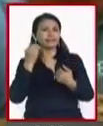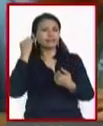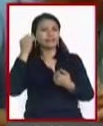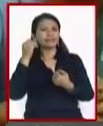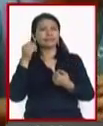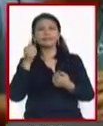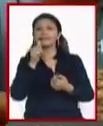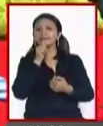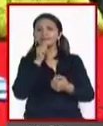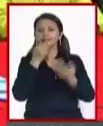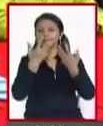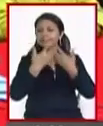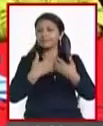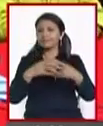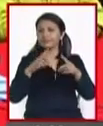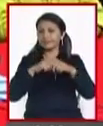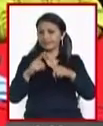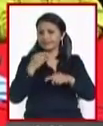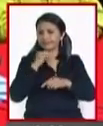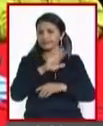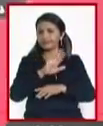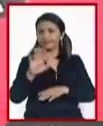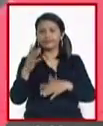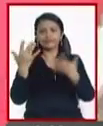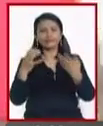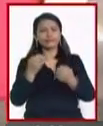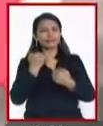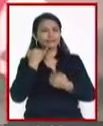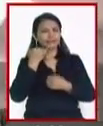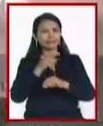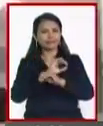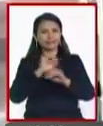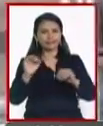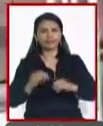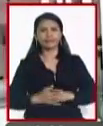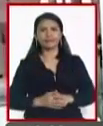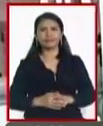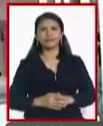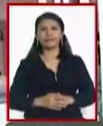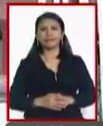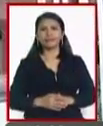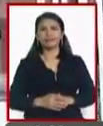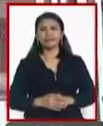los mismos empresarios privados. Sin embargo, ellos evitaron dar mayores comentarios acerca del fallo.